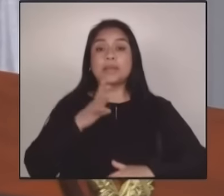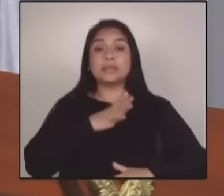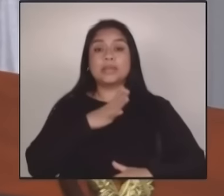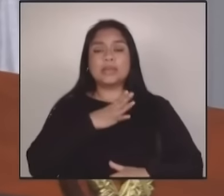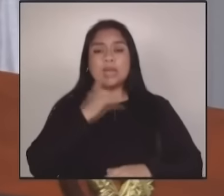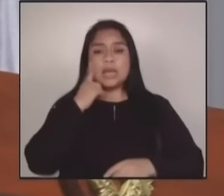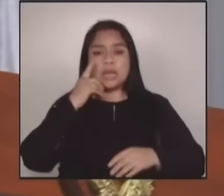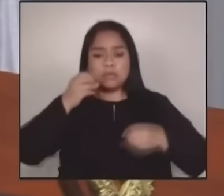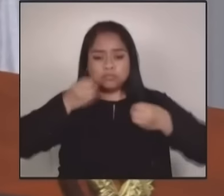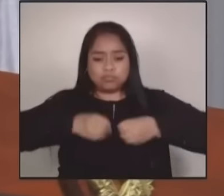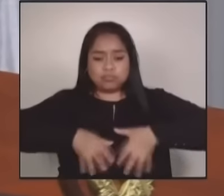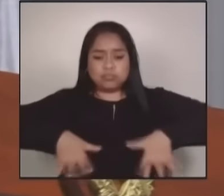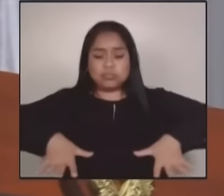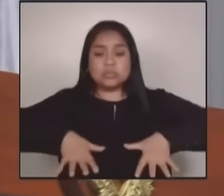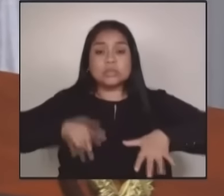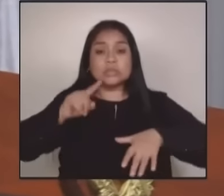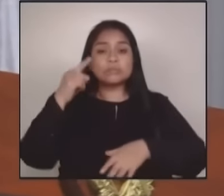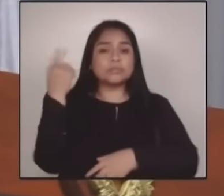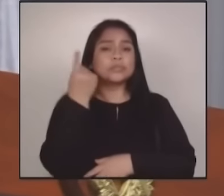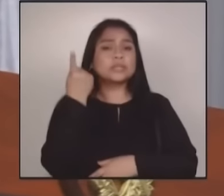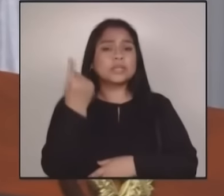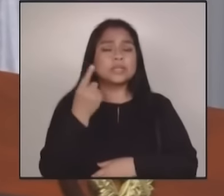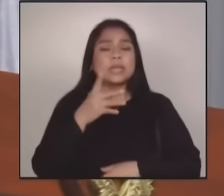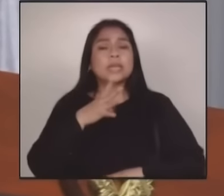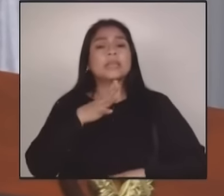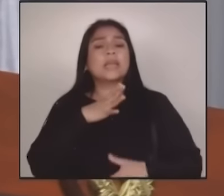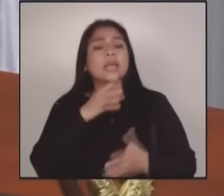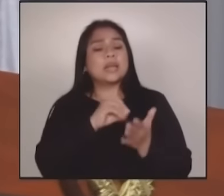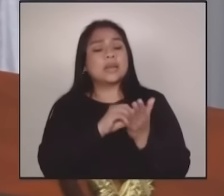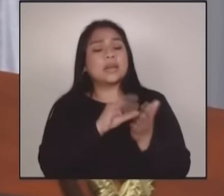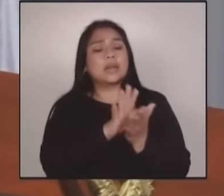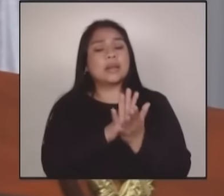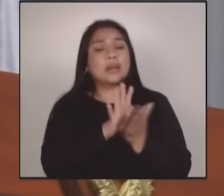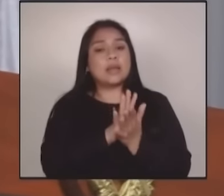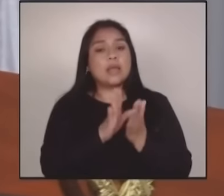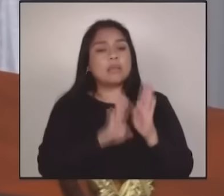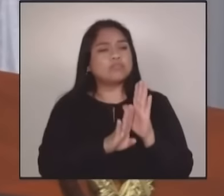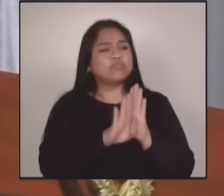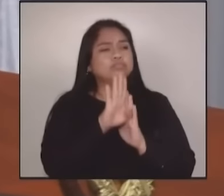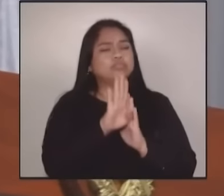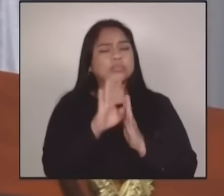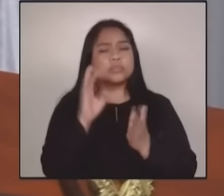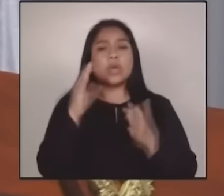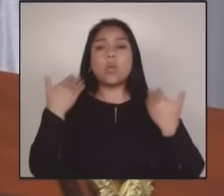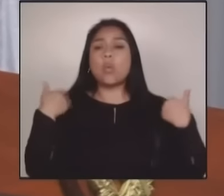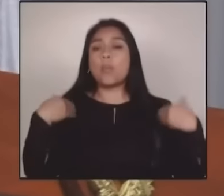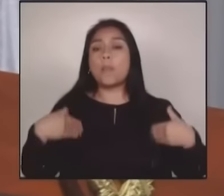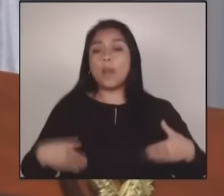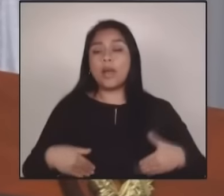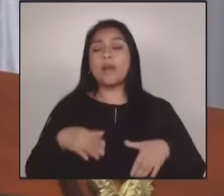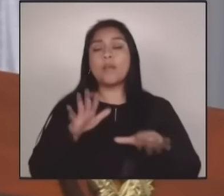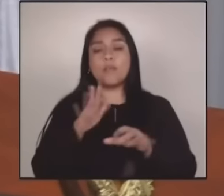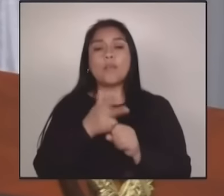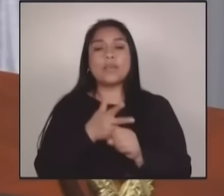infraestructura esencial que consolide el desarrollo humano en